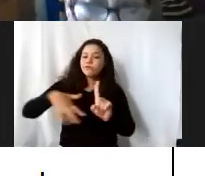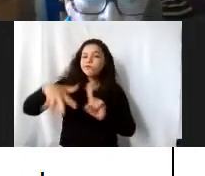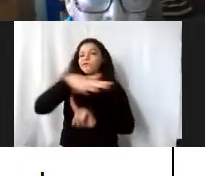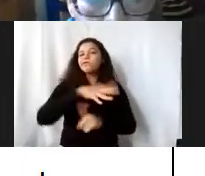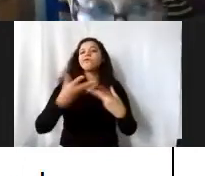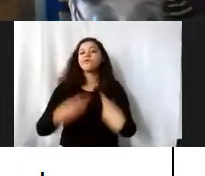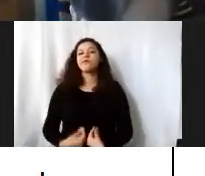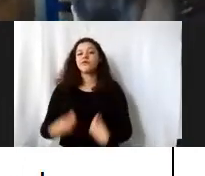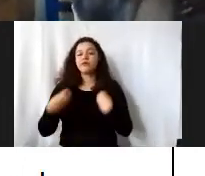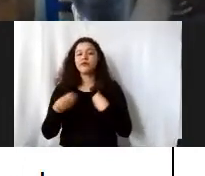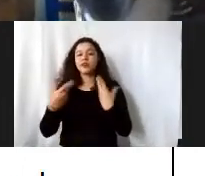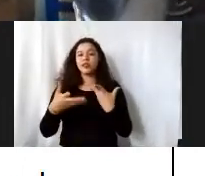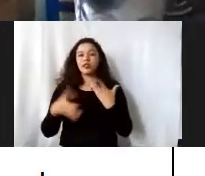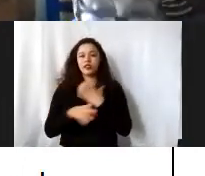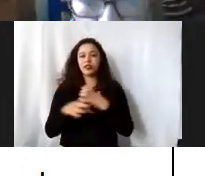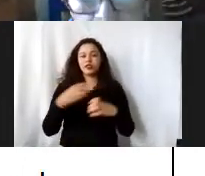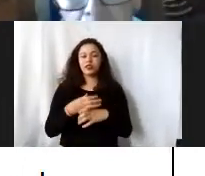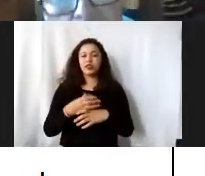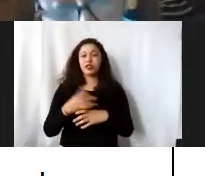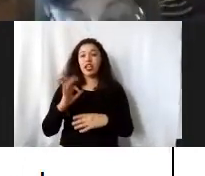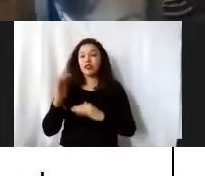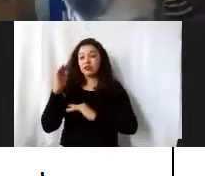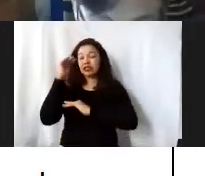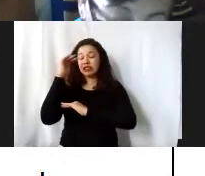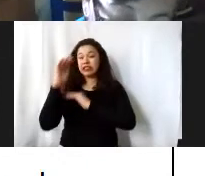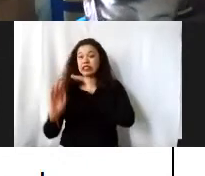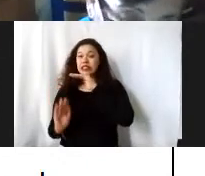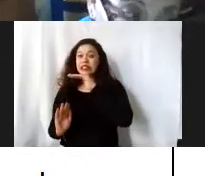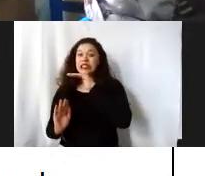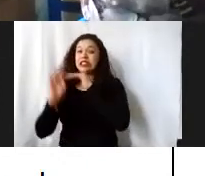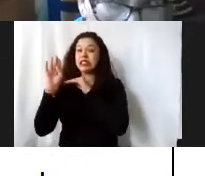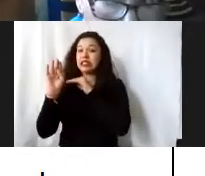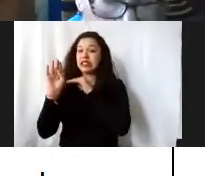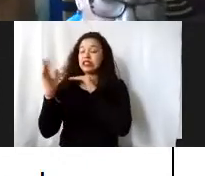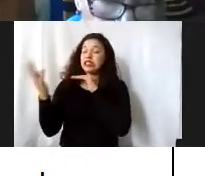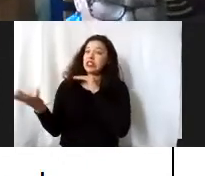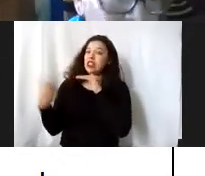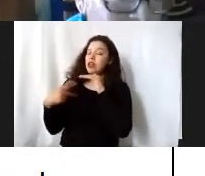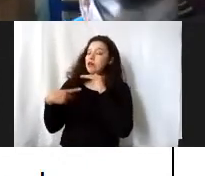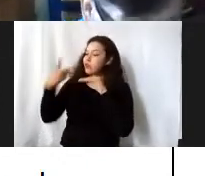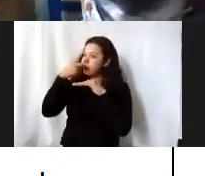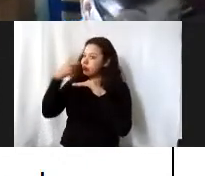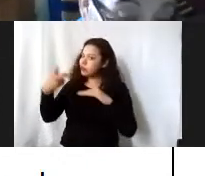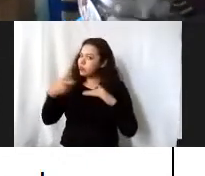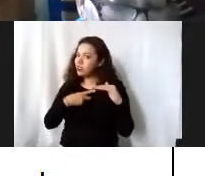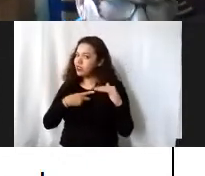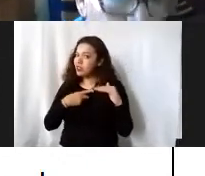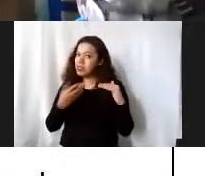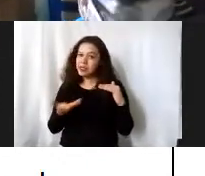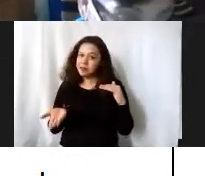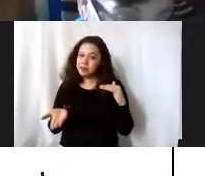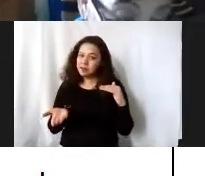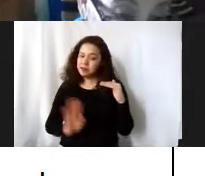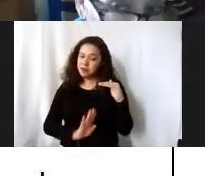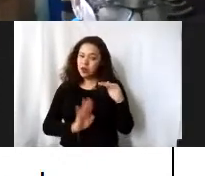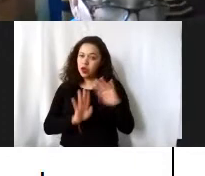mobiliario, rebasan de algo que la persona plantea, ¿no? Ahí lo